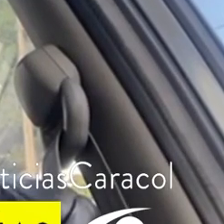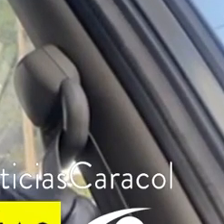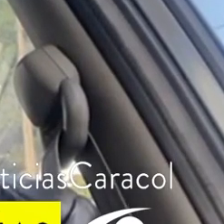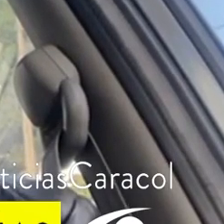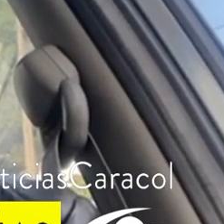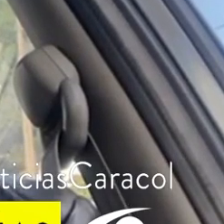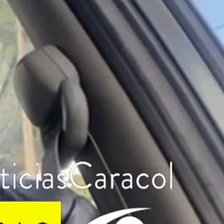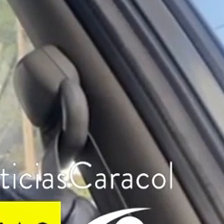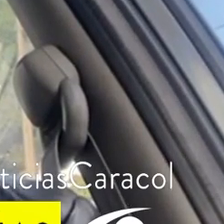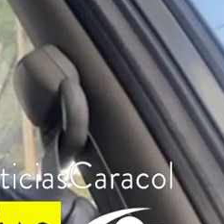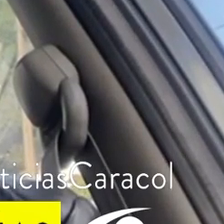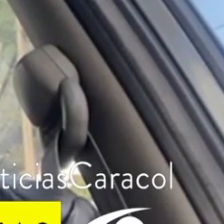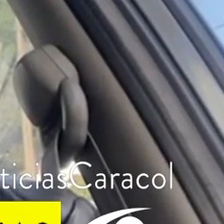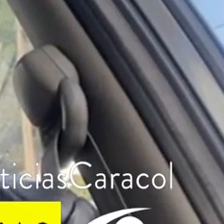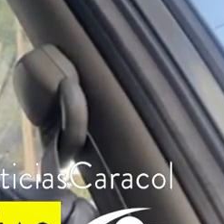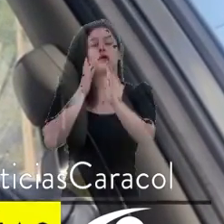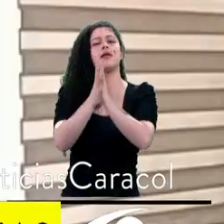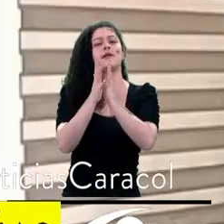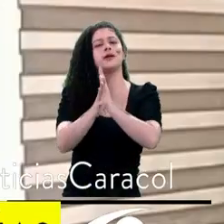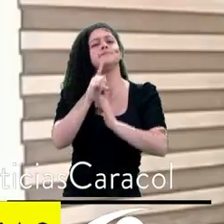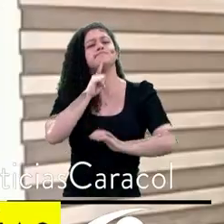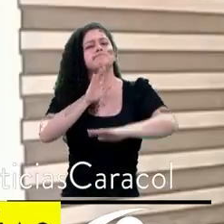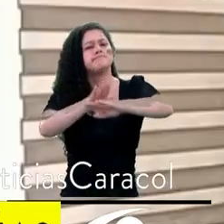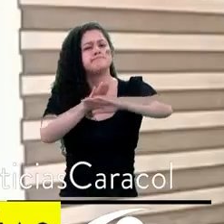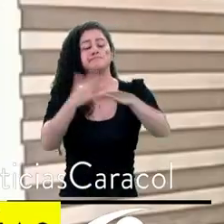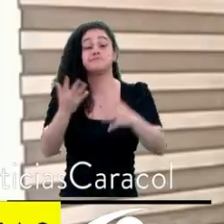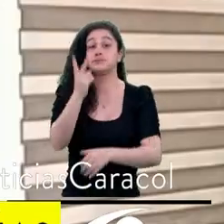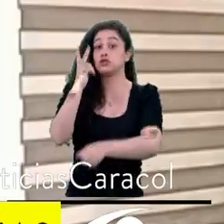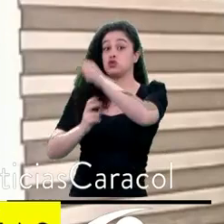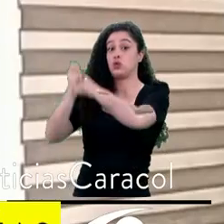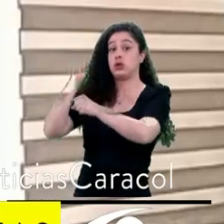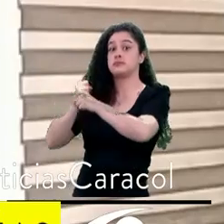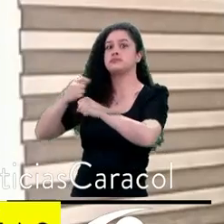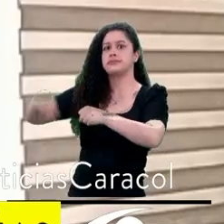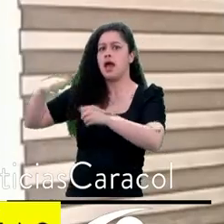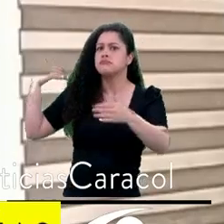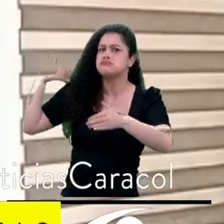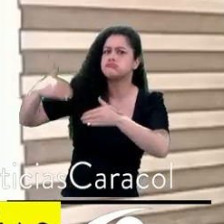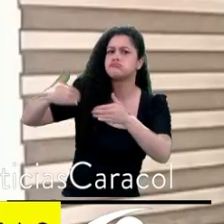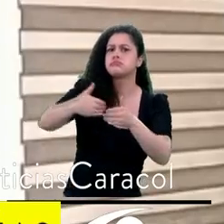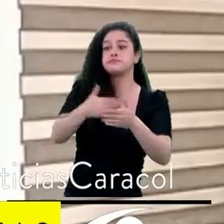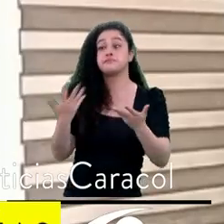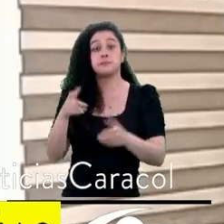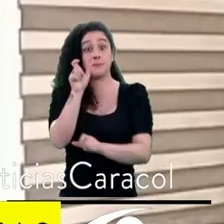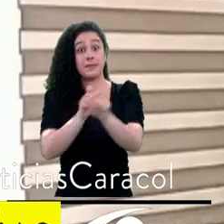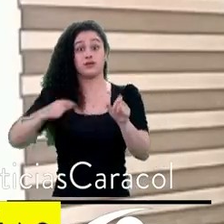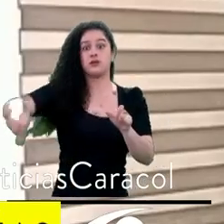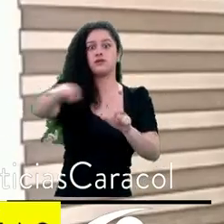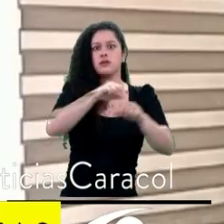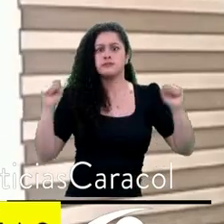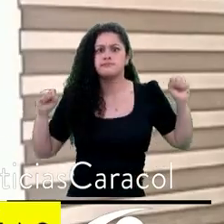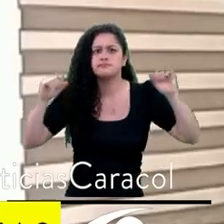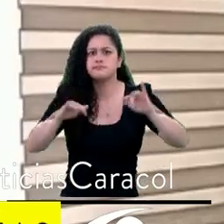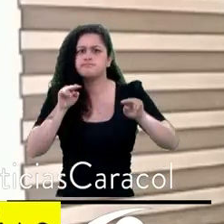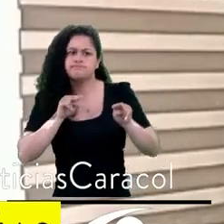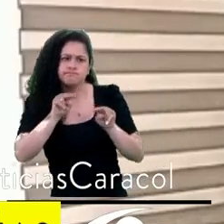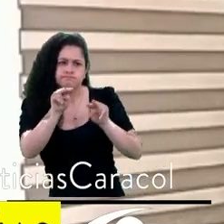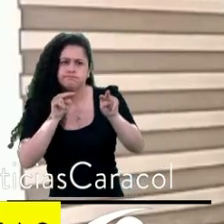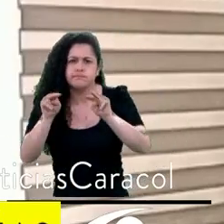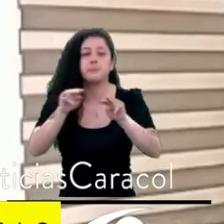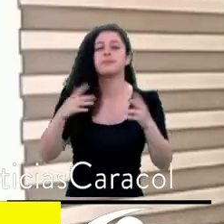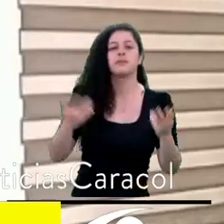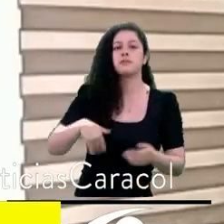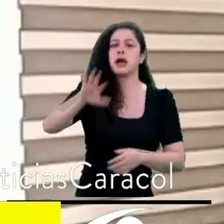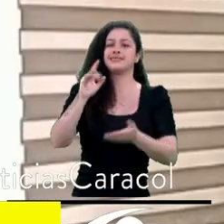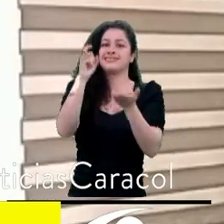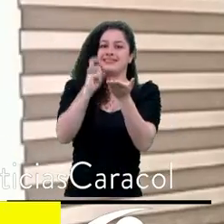educación que se ha logrado durante los últimos 2 años. Hemos visto personas que se aplican gran cantidad de antisépticos en las